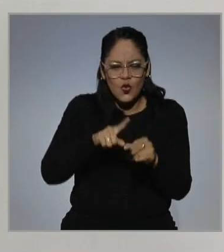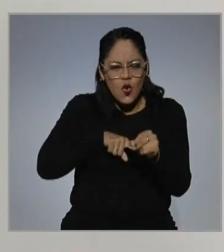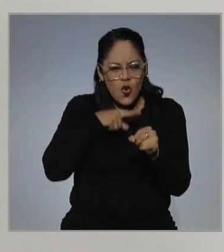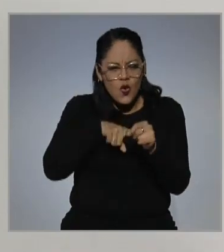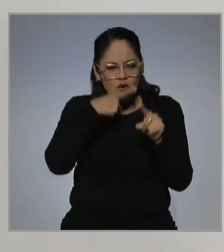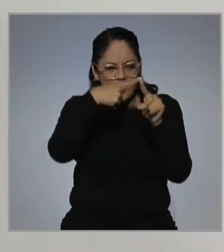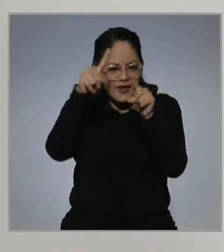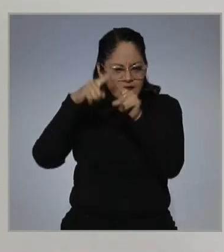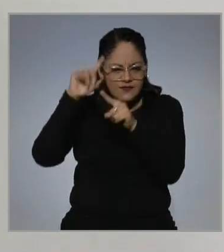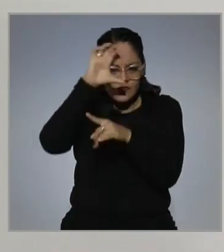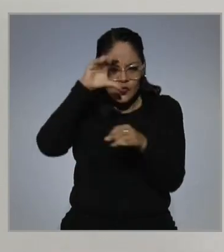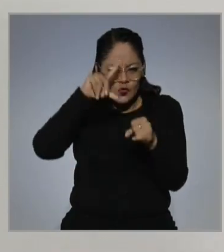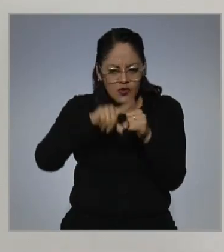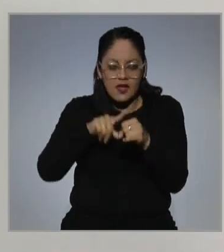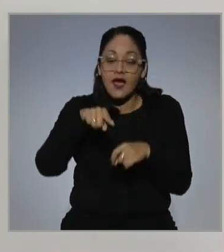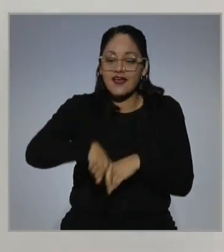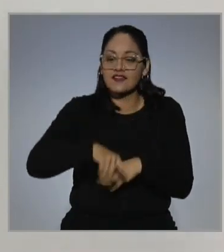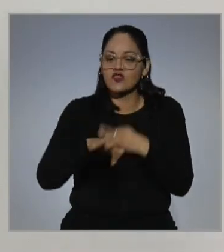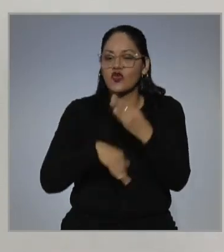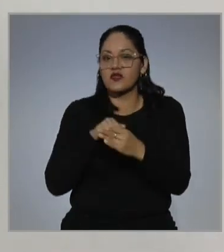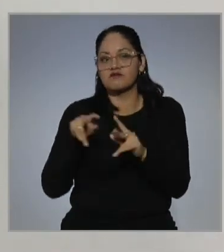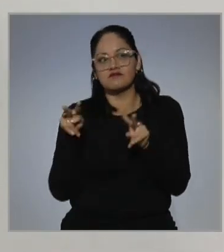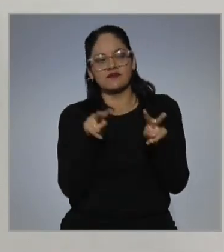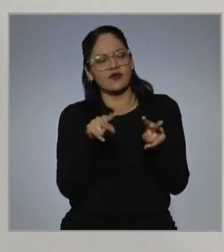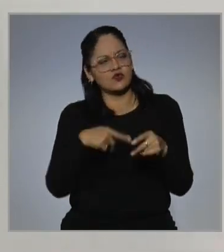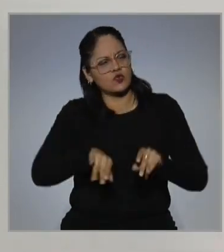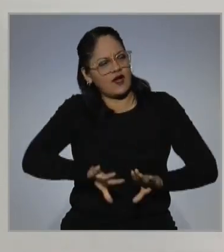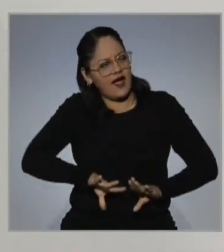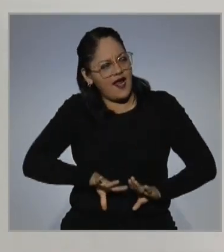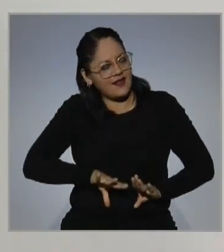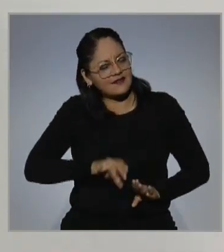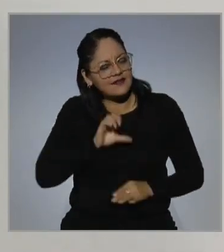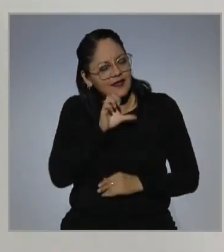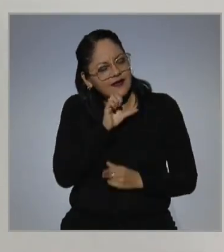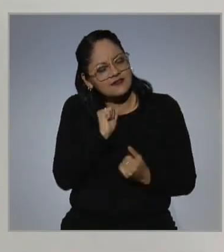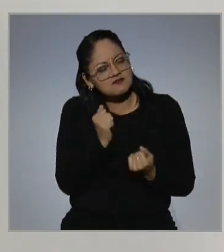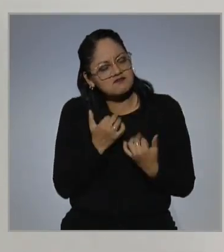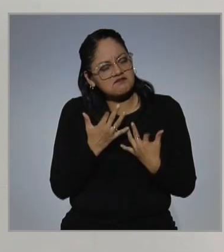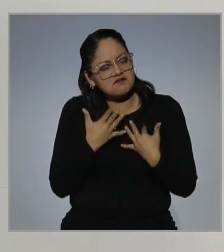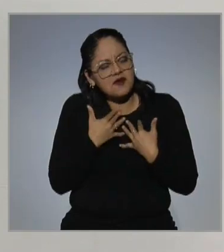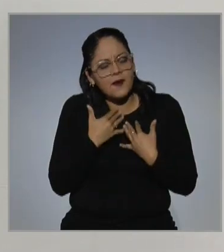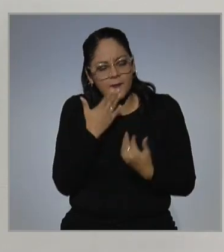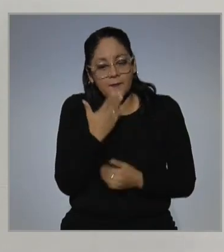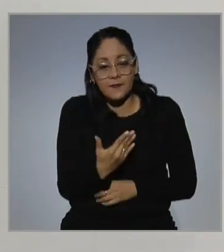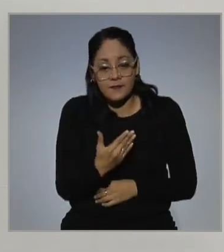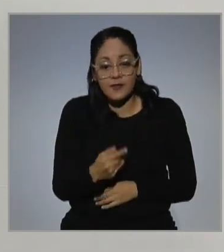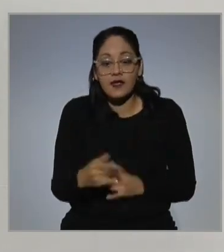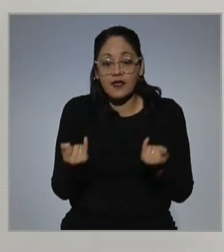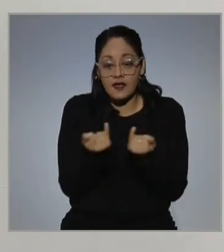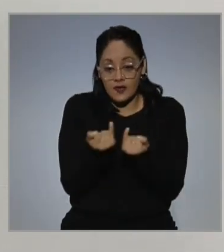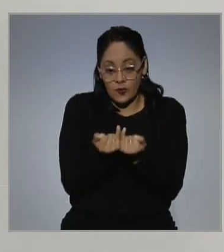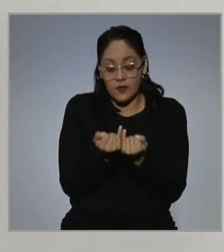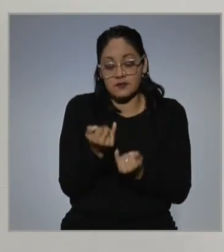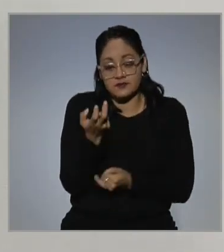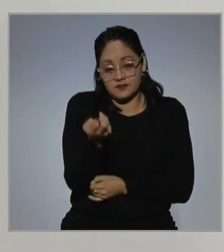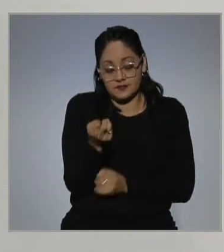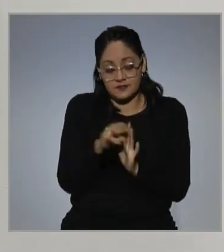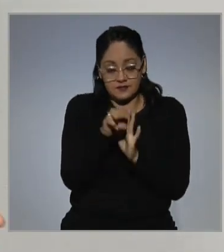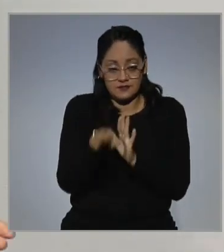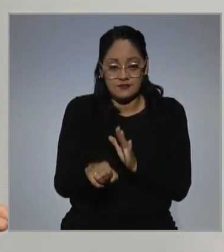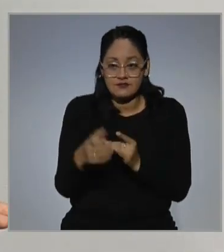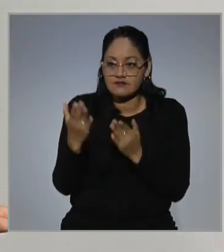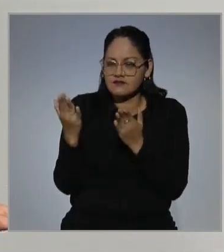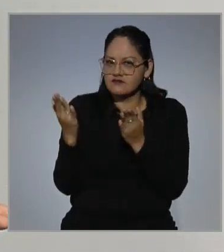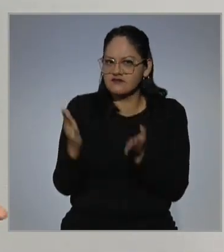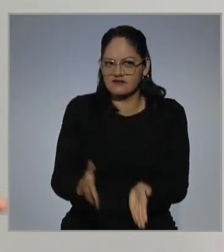en cultura. De por sí tenemos fama de ser cálidos, Claro. ¿no? Entonces, y de que cuando llegan, todo el mundo